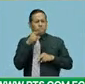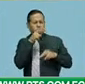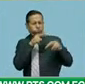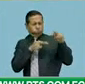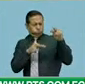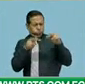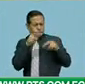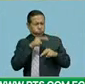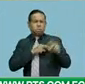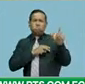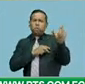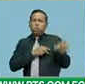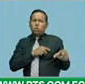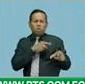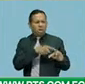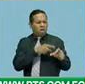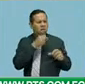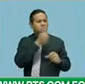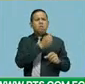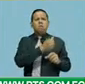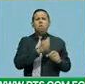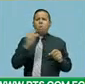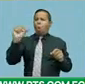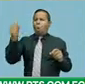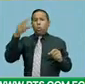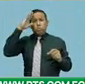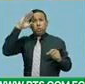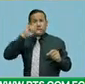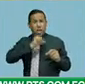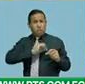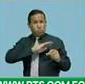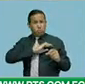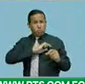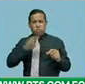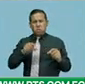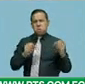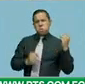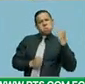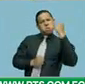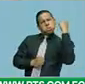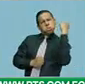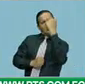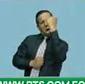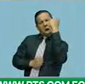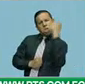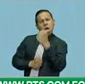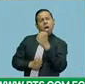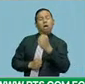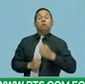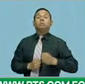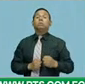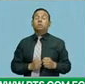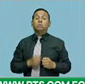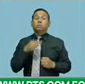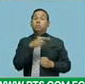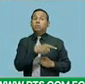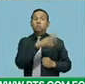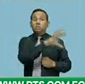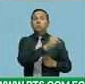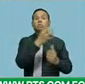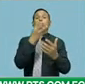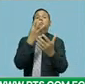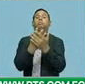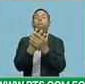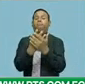este ciudadano agrede directamente con la intención de matarle. Ahora cuenta con prisión preventiva por el